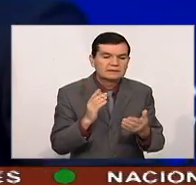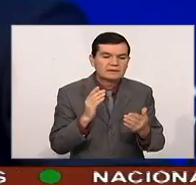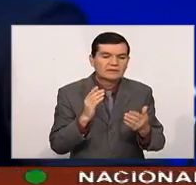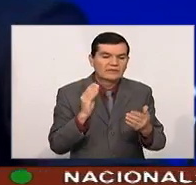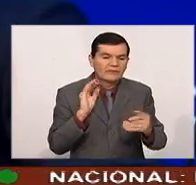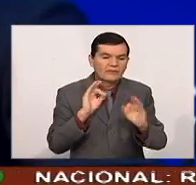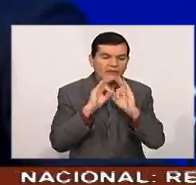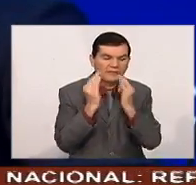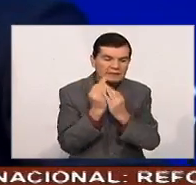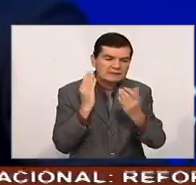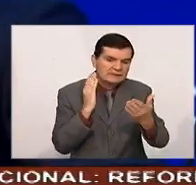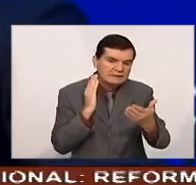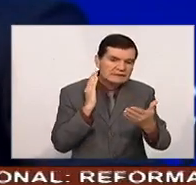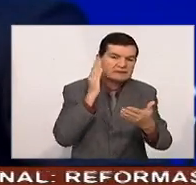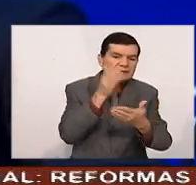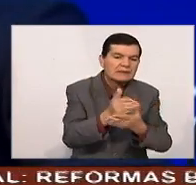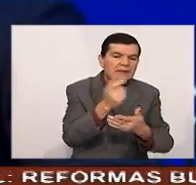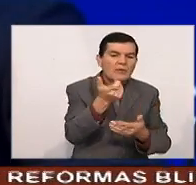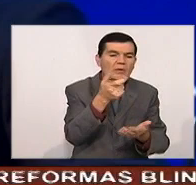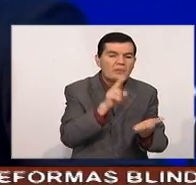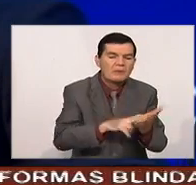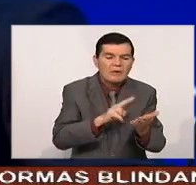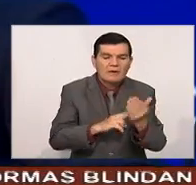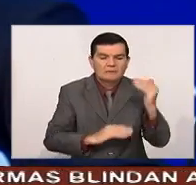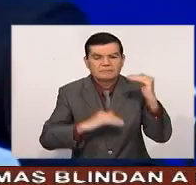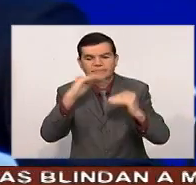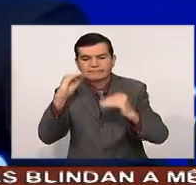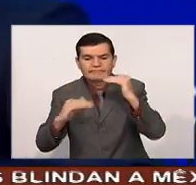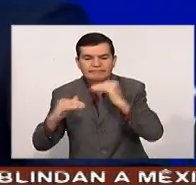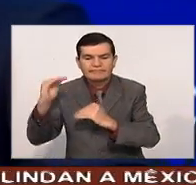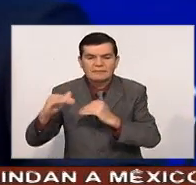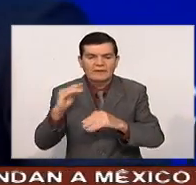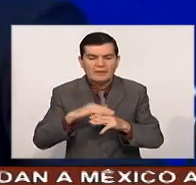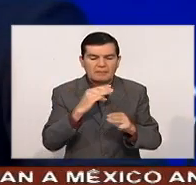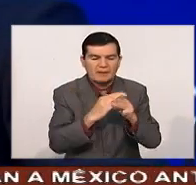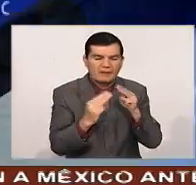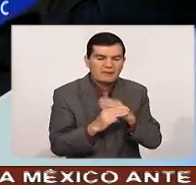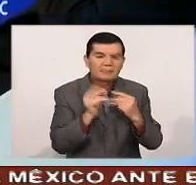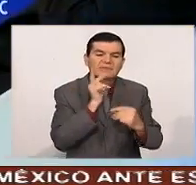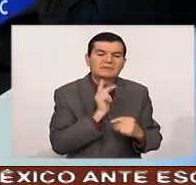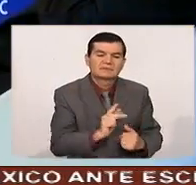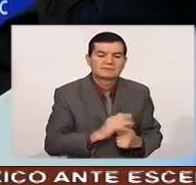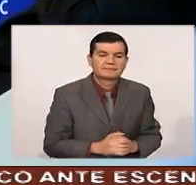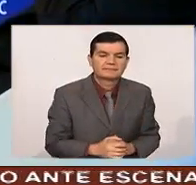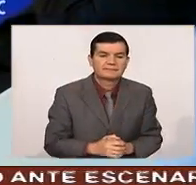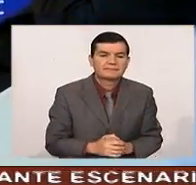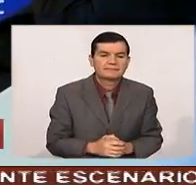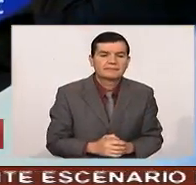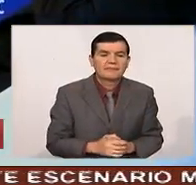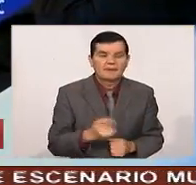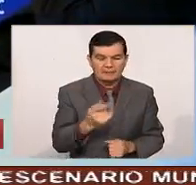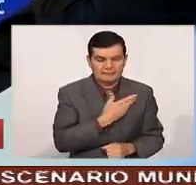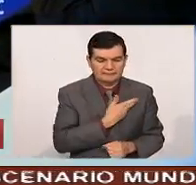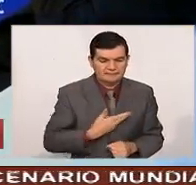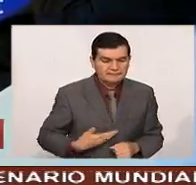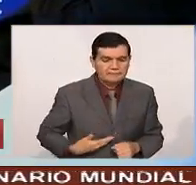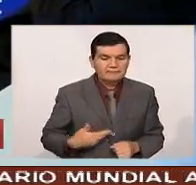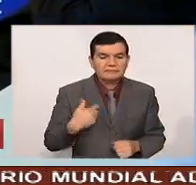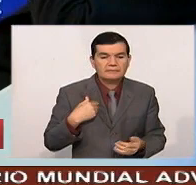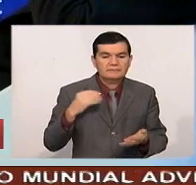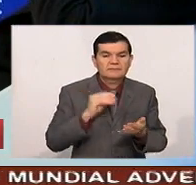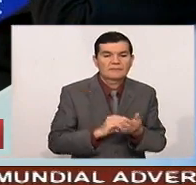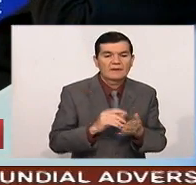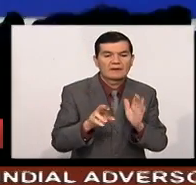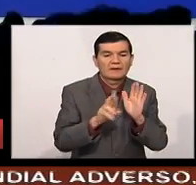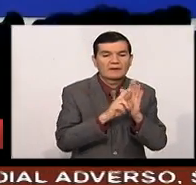con respecto a los precios de materias primas y particularmente el petróleo. El presidente señaló que